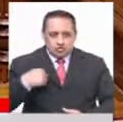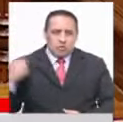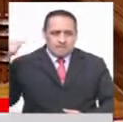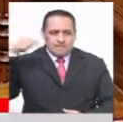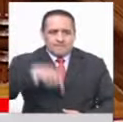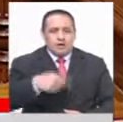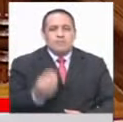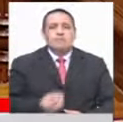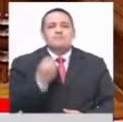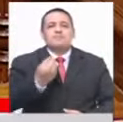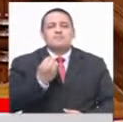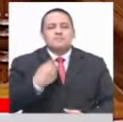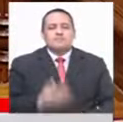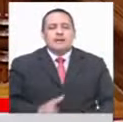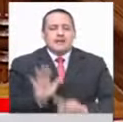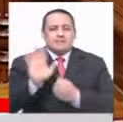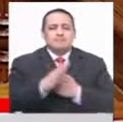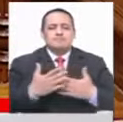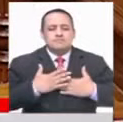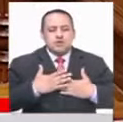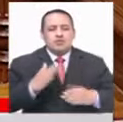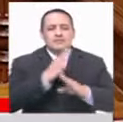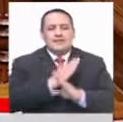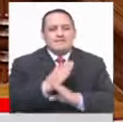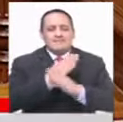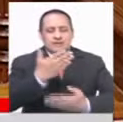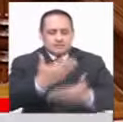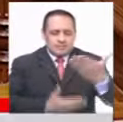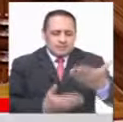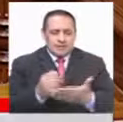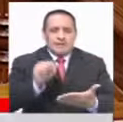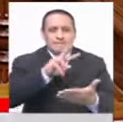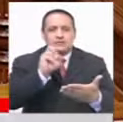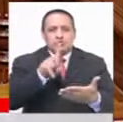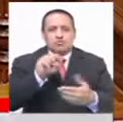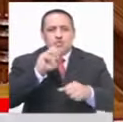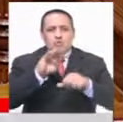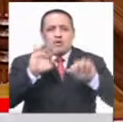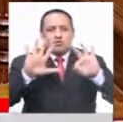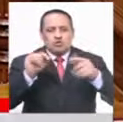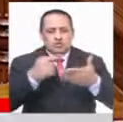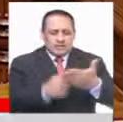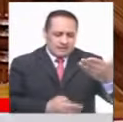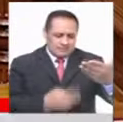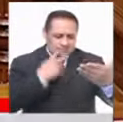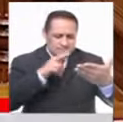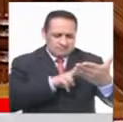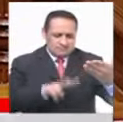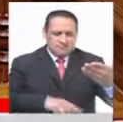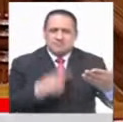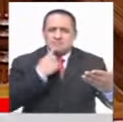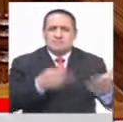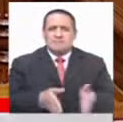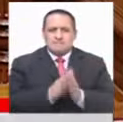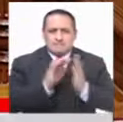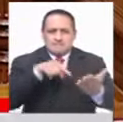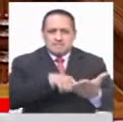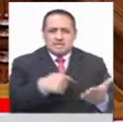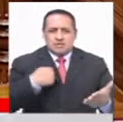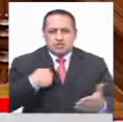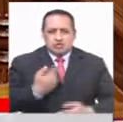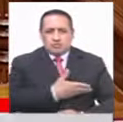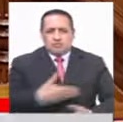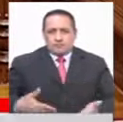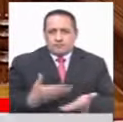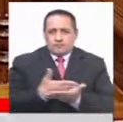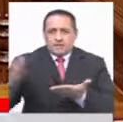para defenderme de la moción de orden del día 2148 que formula un pedido de vacancia al cargo de